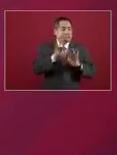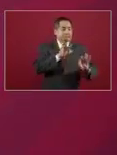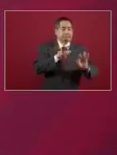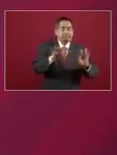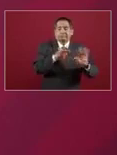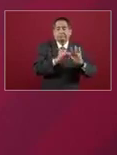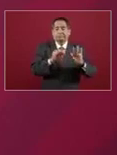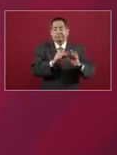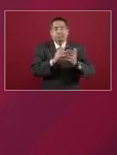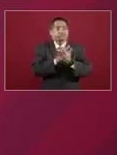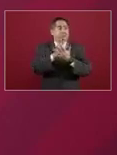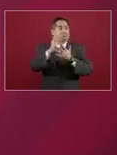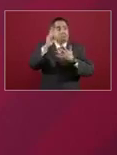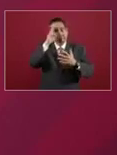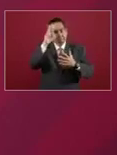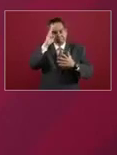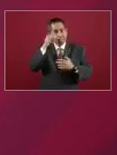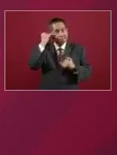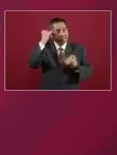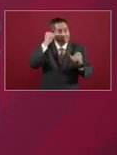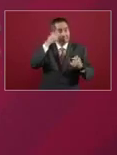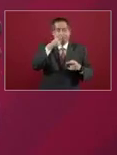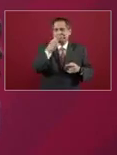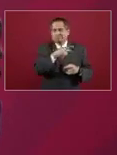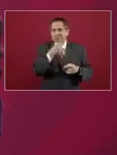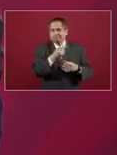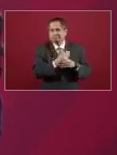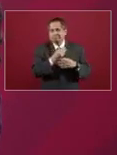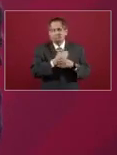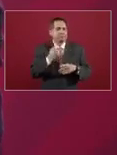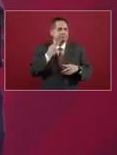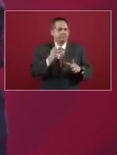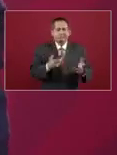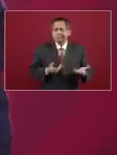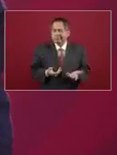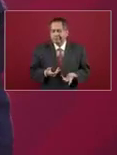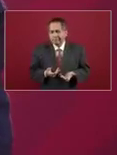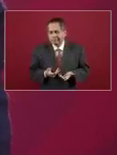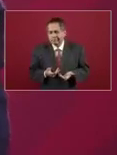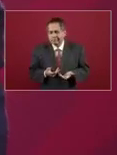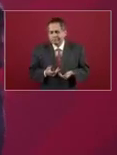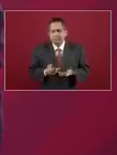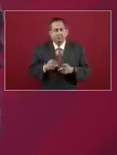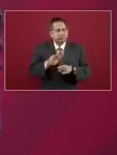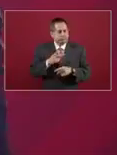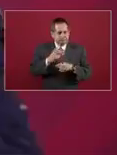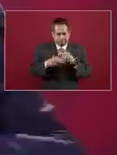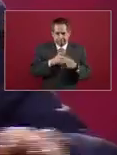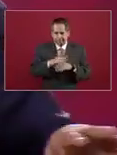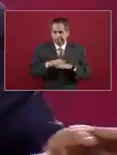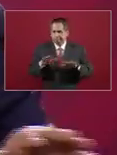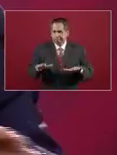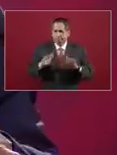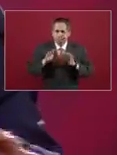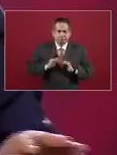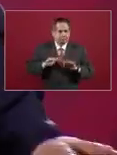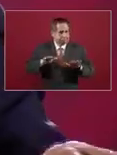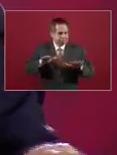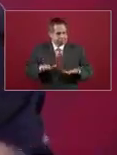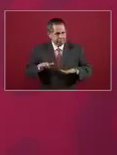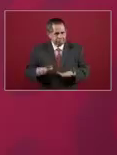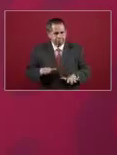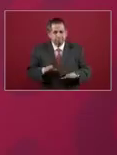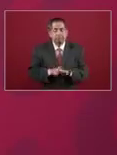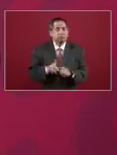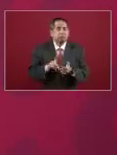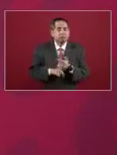es la parte ideológica. Entonces, vamos a serenarnos, vamos a ver las cosas con